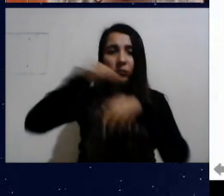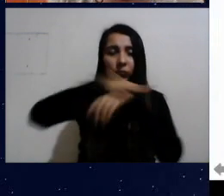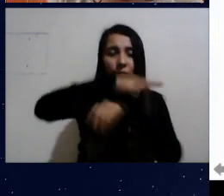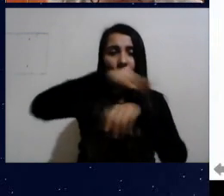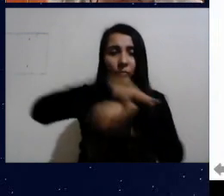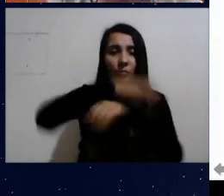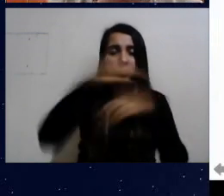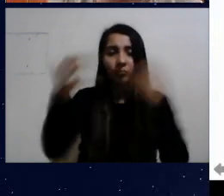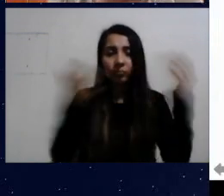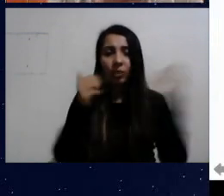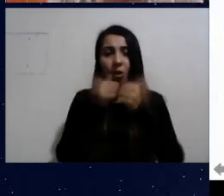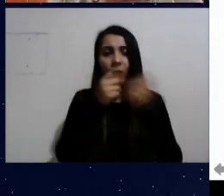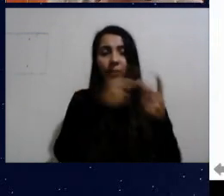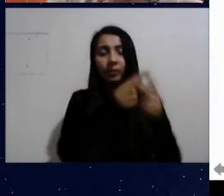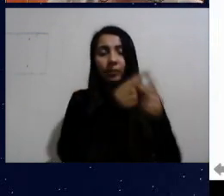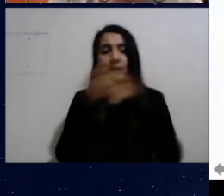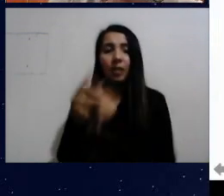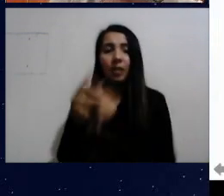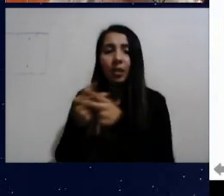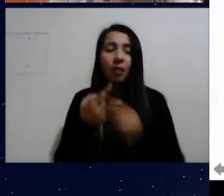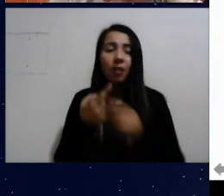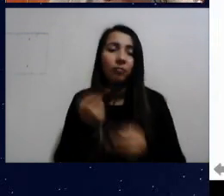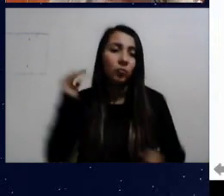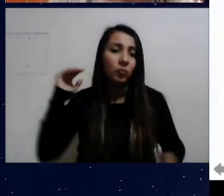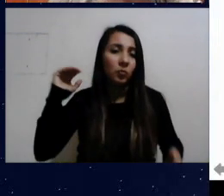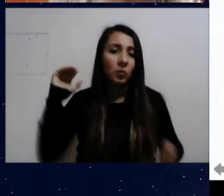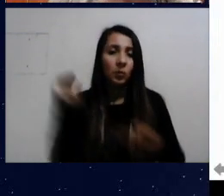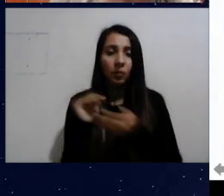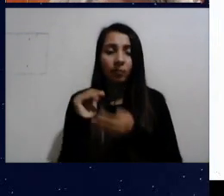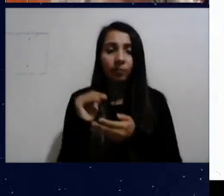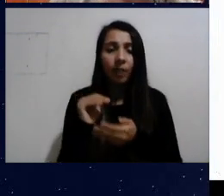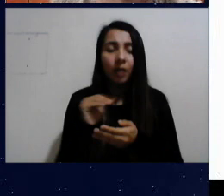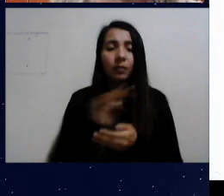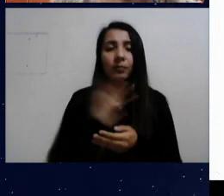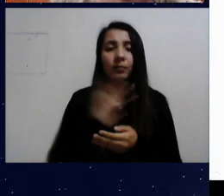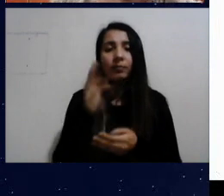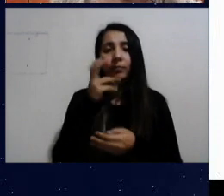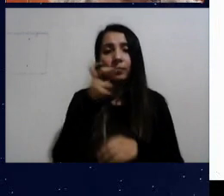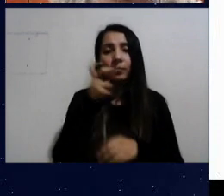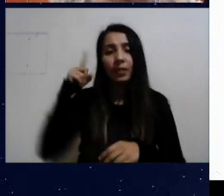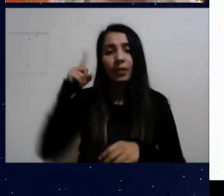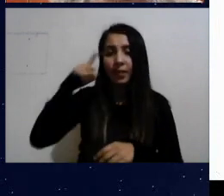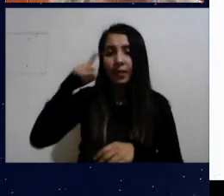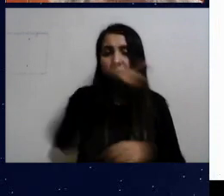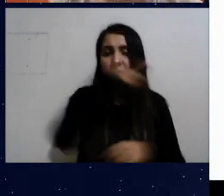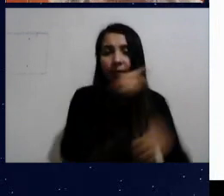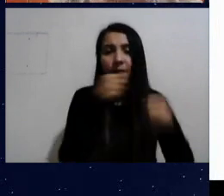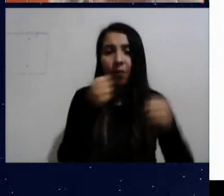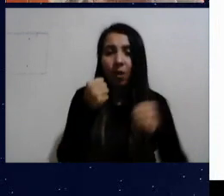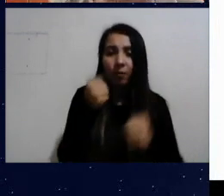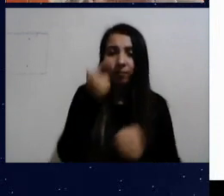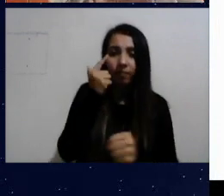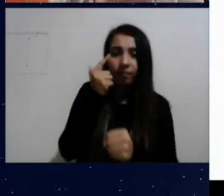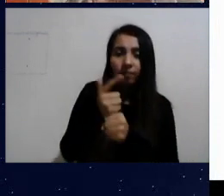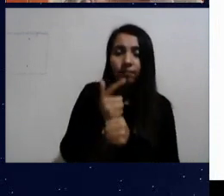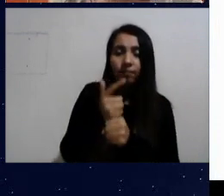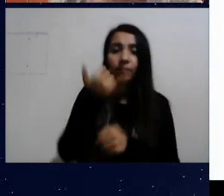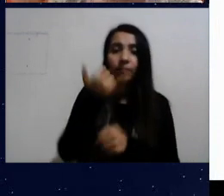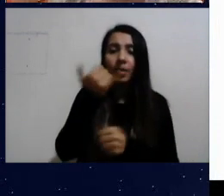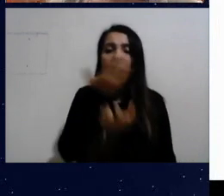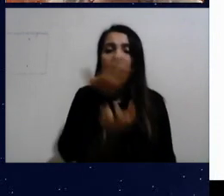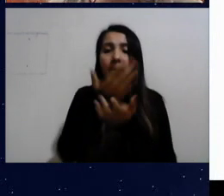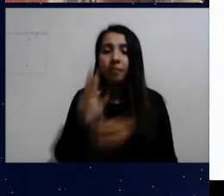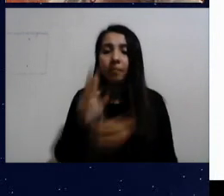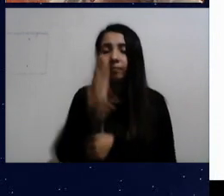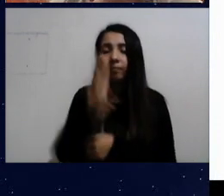es muy pequeña, con lo cual la detección es terriblemente compleja y además es incapaz, tenemos que separar dos